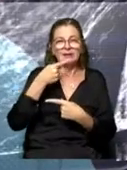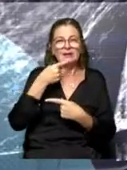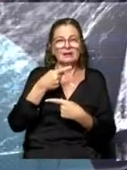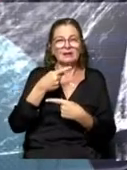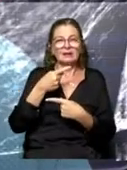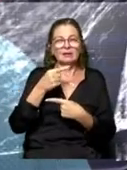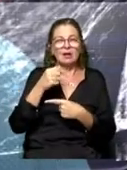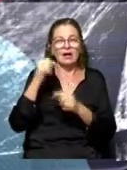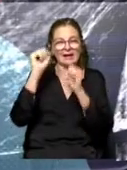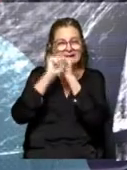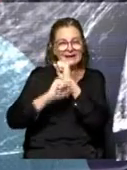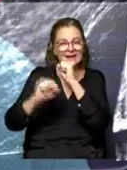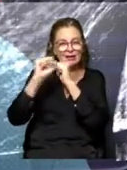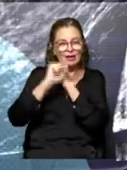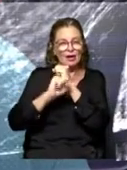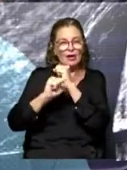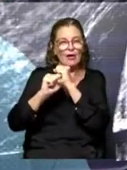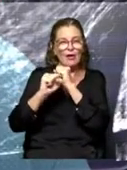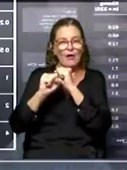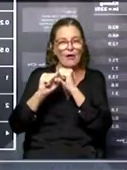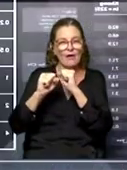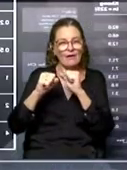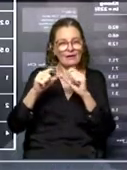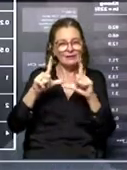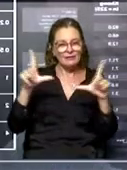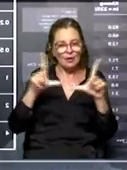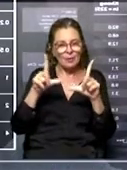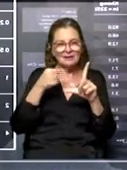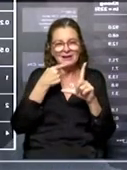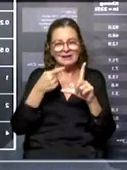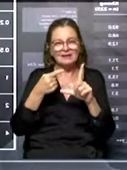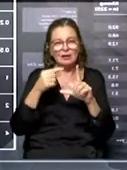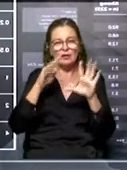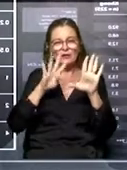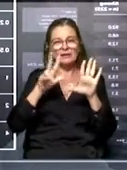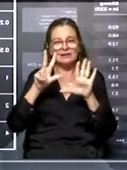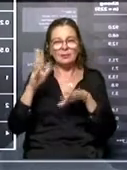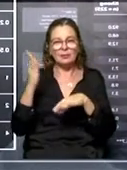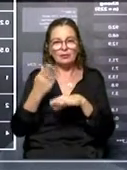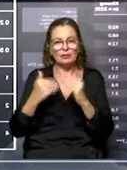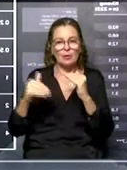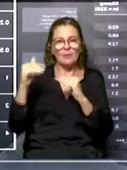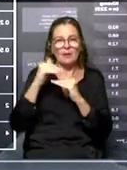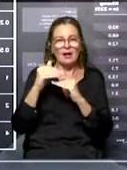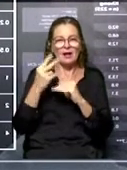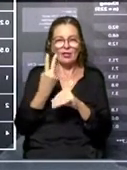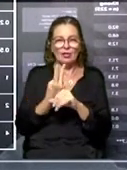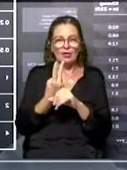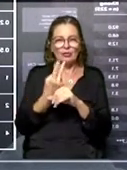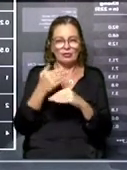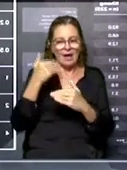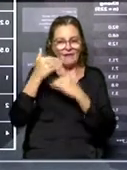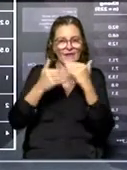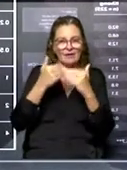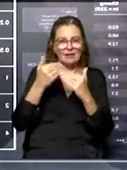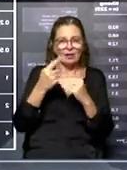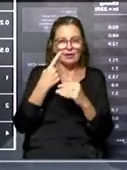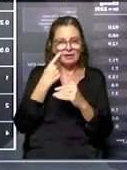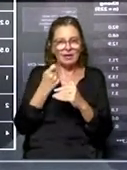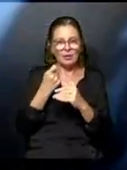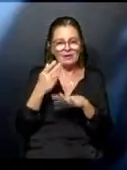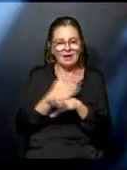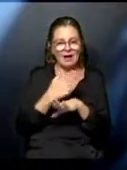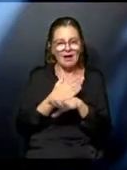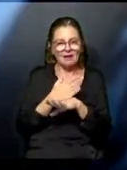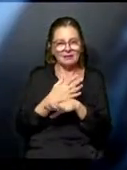por el ingeniero informático Diego Falagián logró una precisión superior al 93%, con 2 algoritmos avanzados que identifican